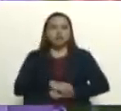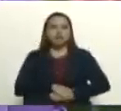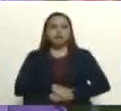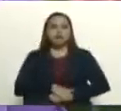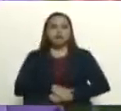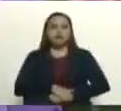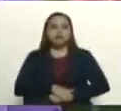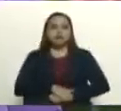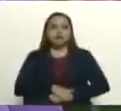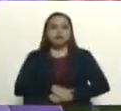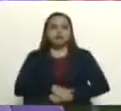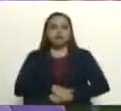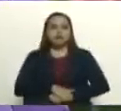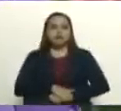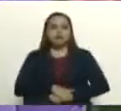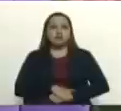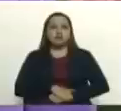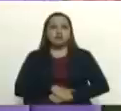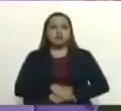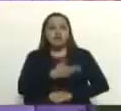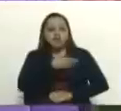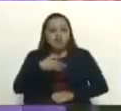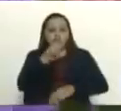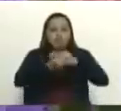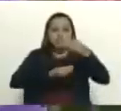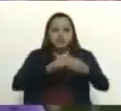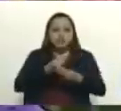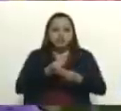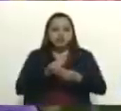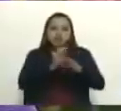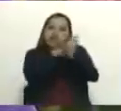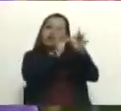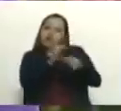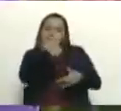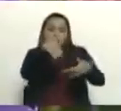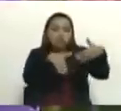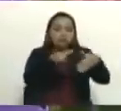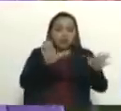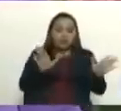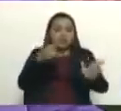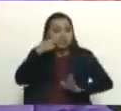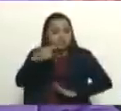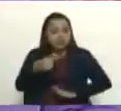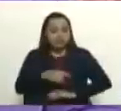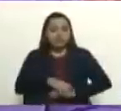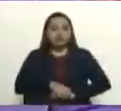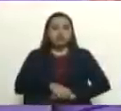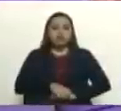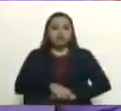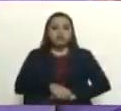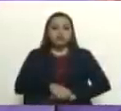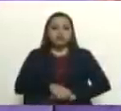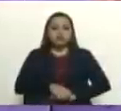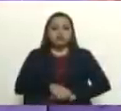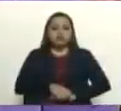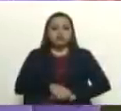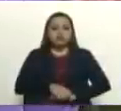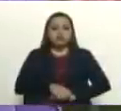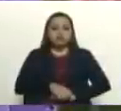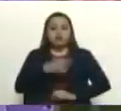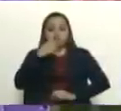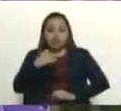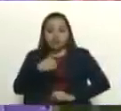Se le quiso presentar como una técnica electoral. Así recuerdo que nos hablaban en principio de